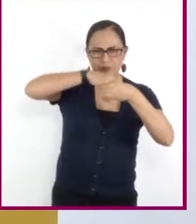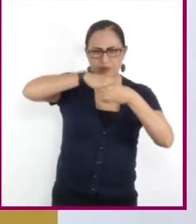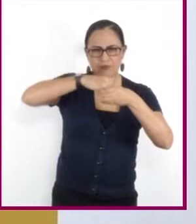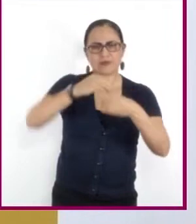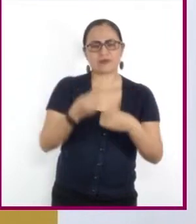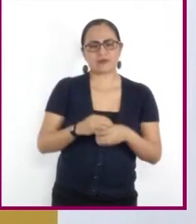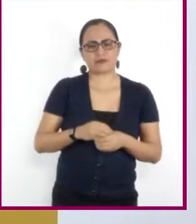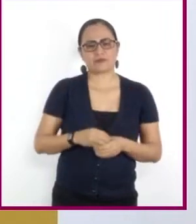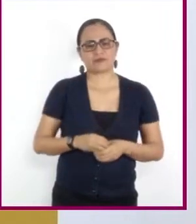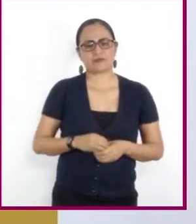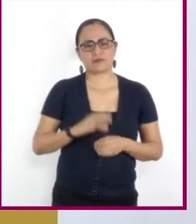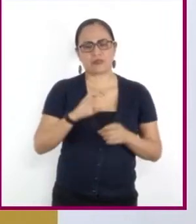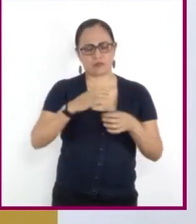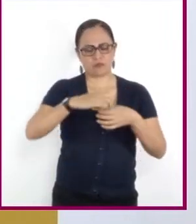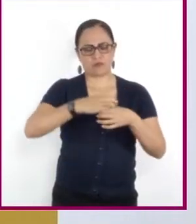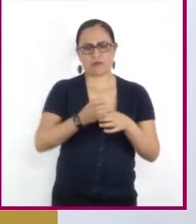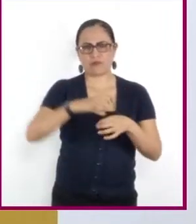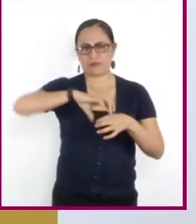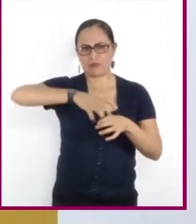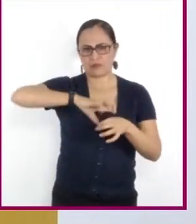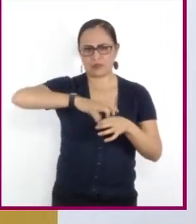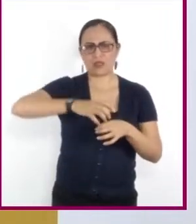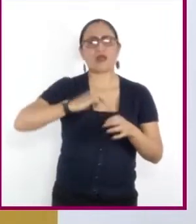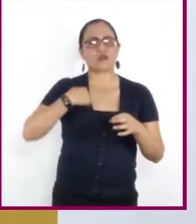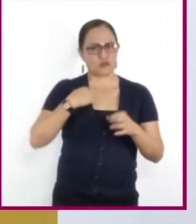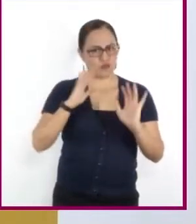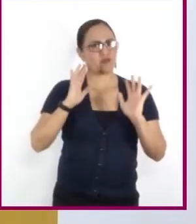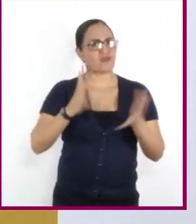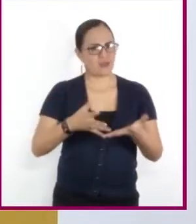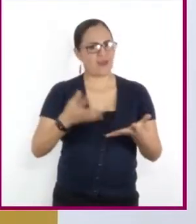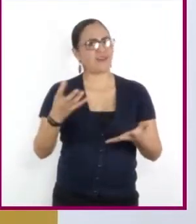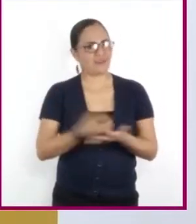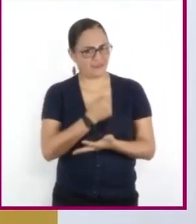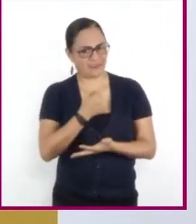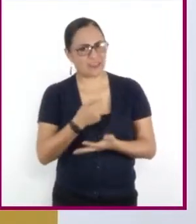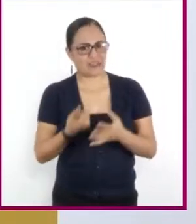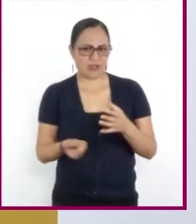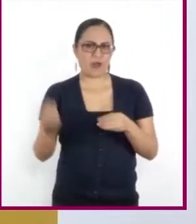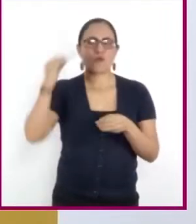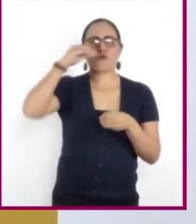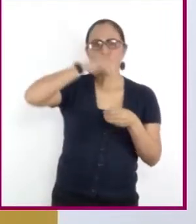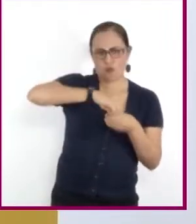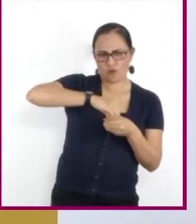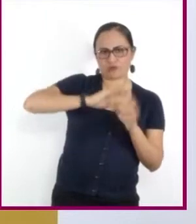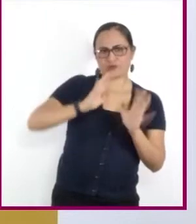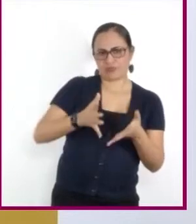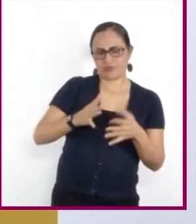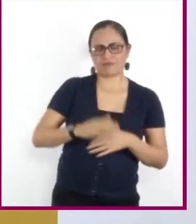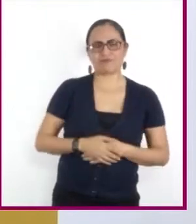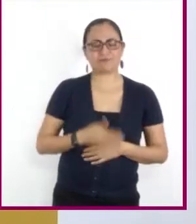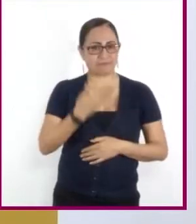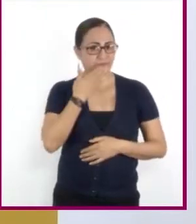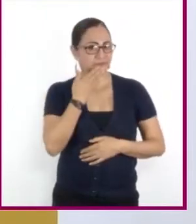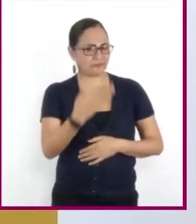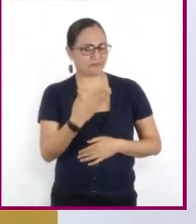envase dejando la boquilla. ¿Pero qué cree? Yo ya me adelanté y ya lo puse adentro. Muy bien. ¿Qué te parece